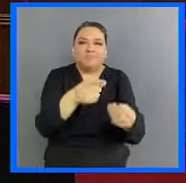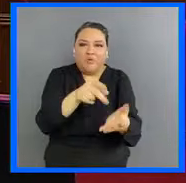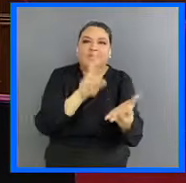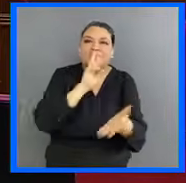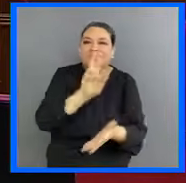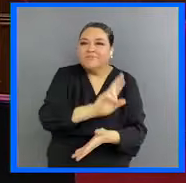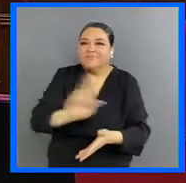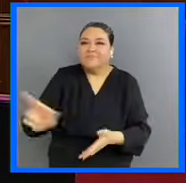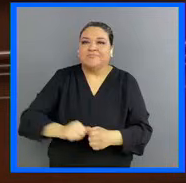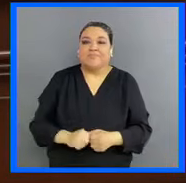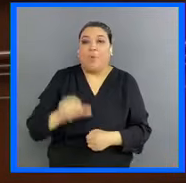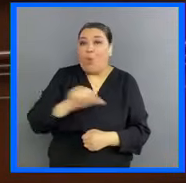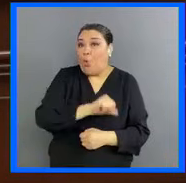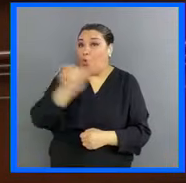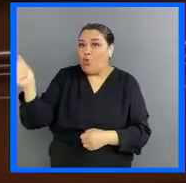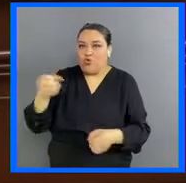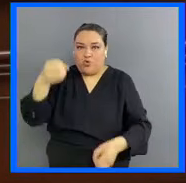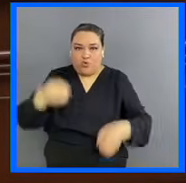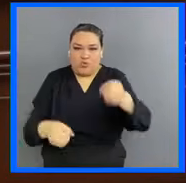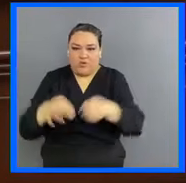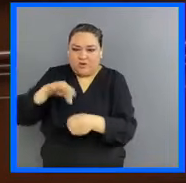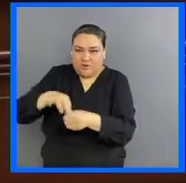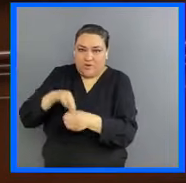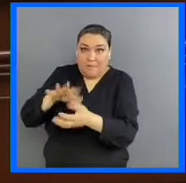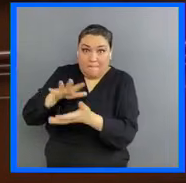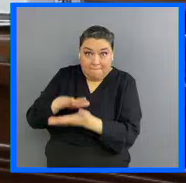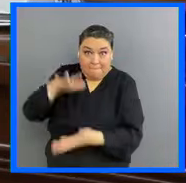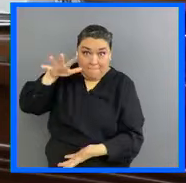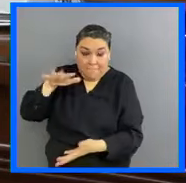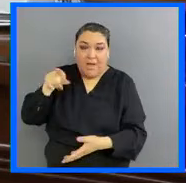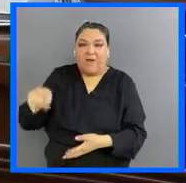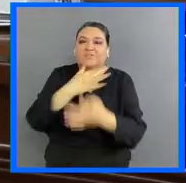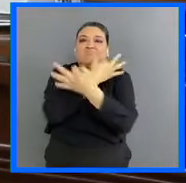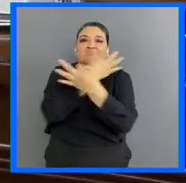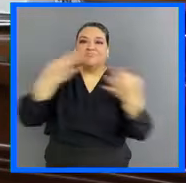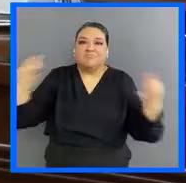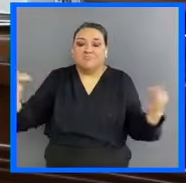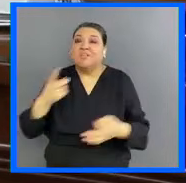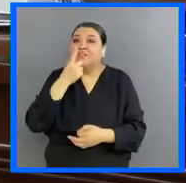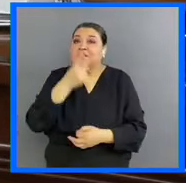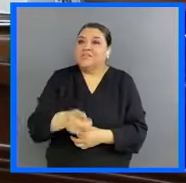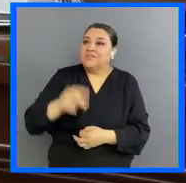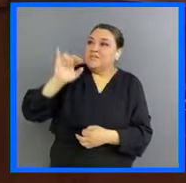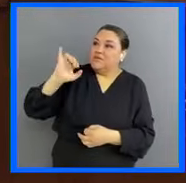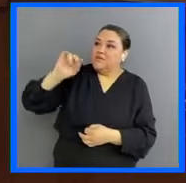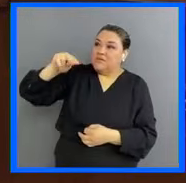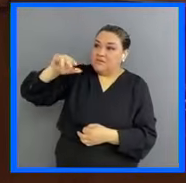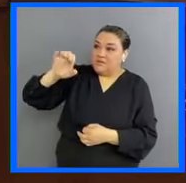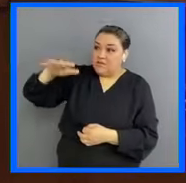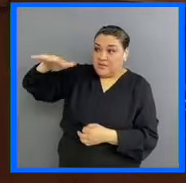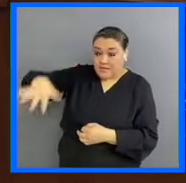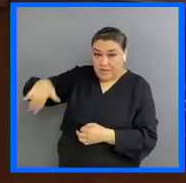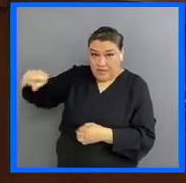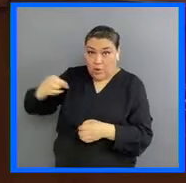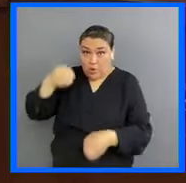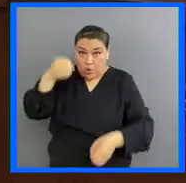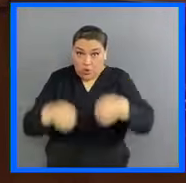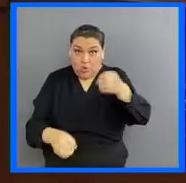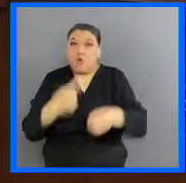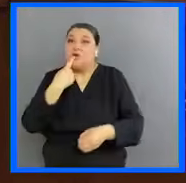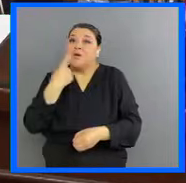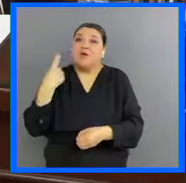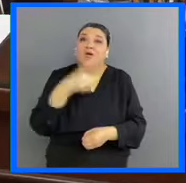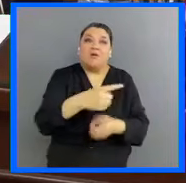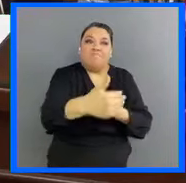por mayoría de votos, la nueva Corte se pronunció porque el INE no puede promover controversias constitucionales